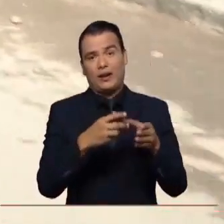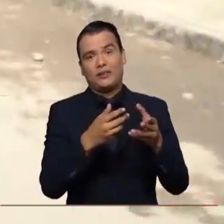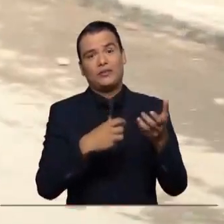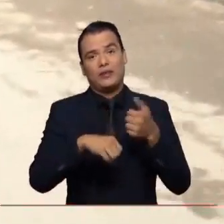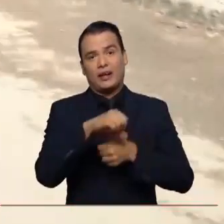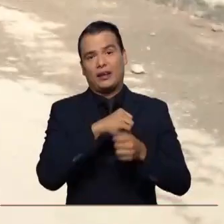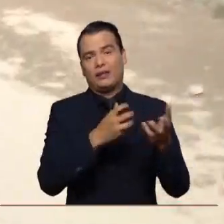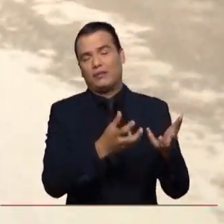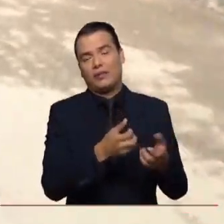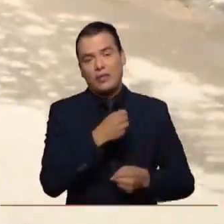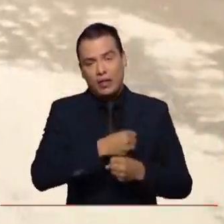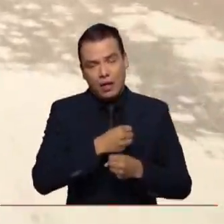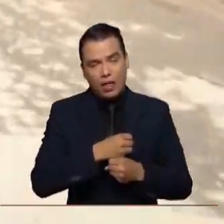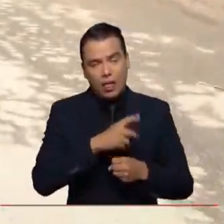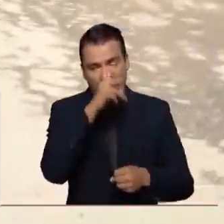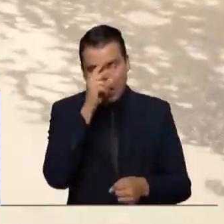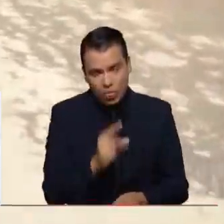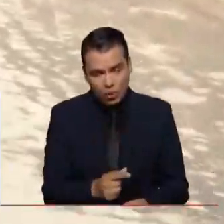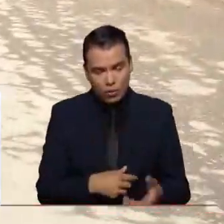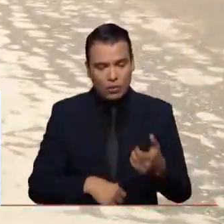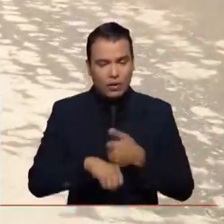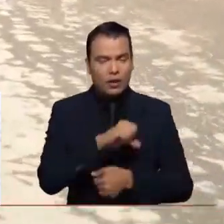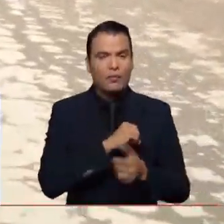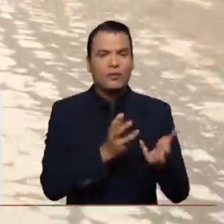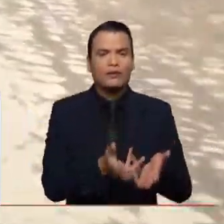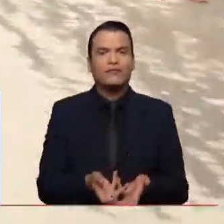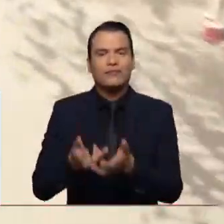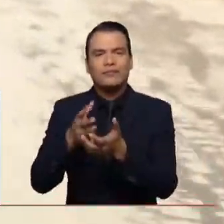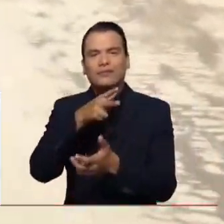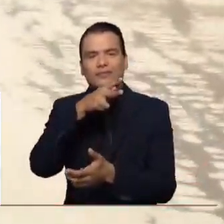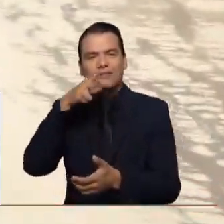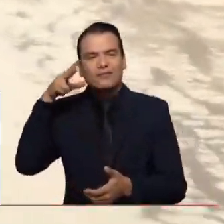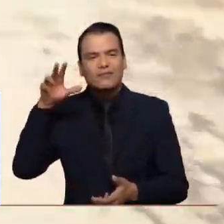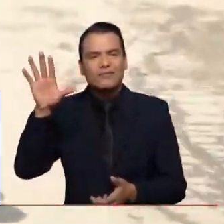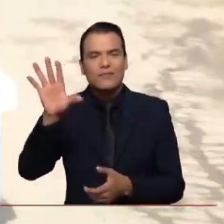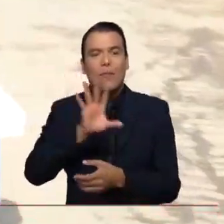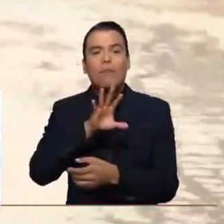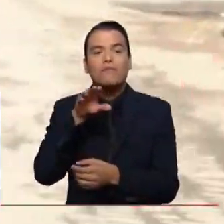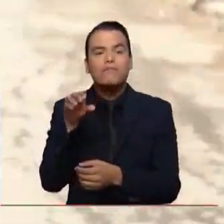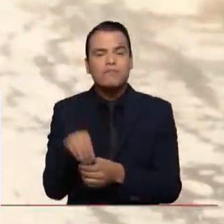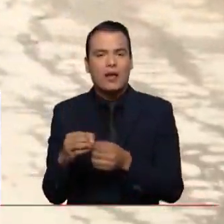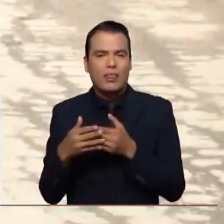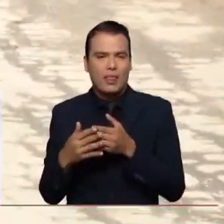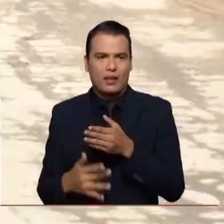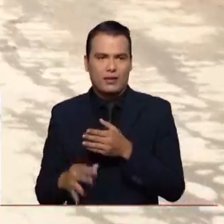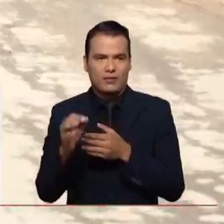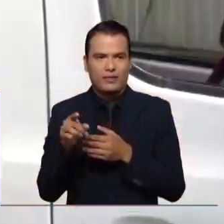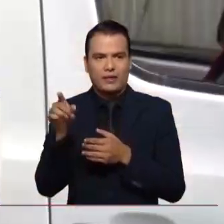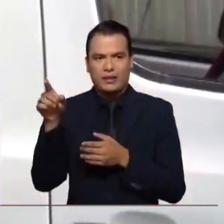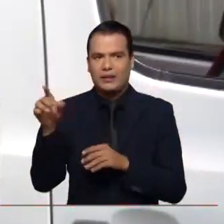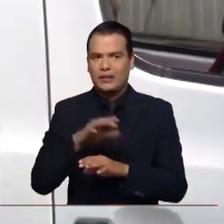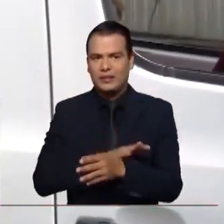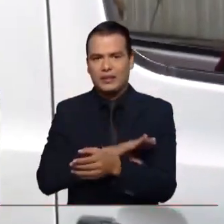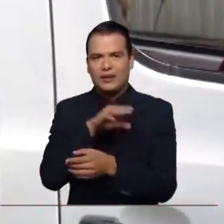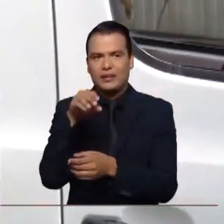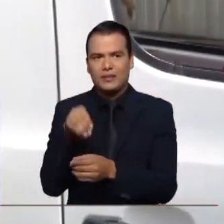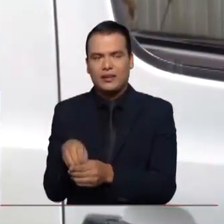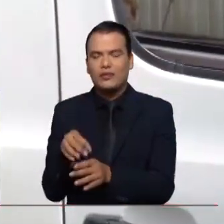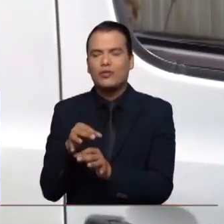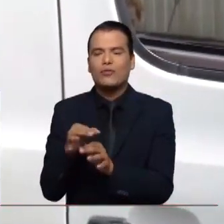muñeco dejará atrás la Jáquima para irse a retiro en la finca en Trujillo, Valle del Cauca. La intención es que, aparte de